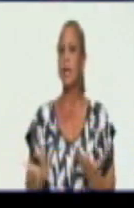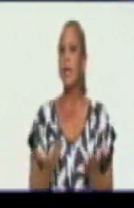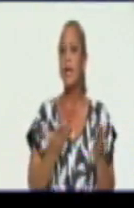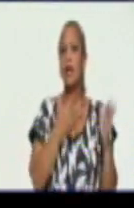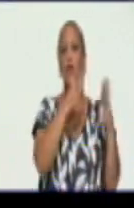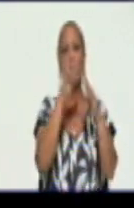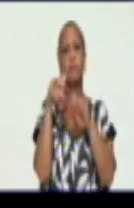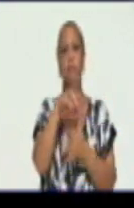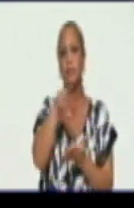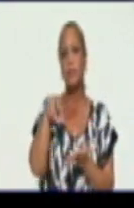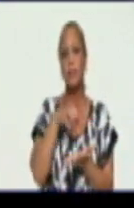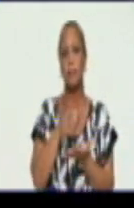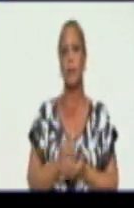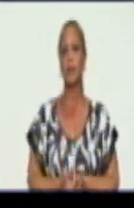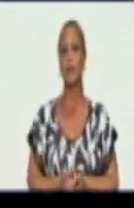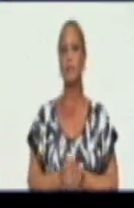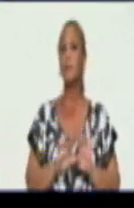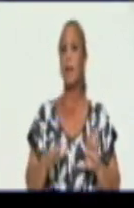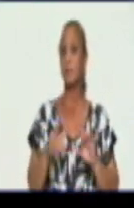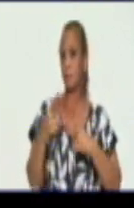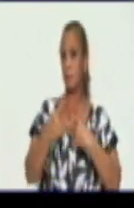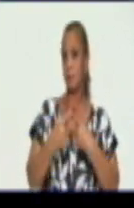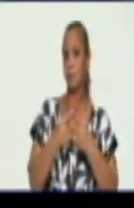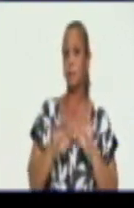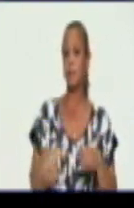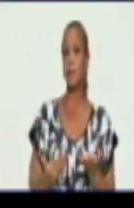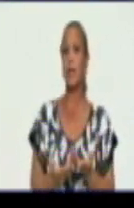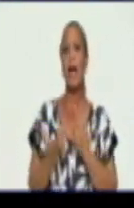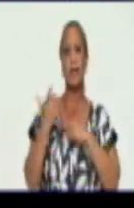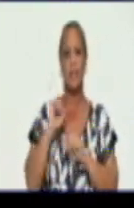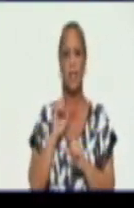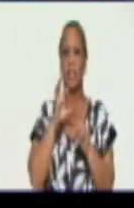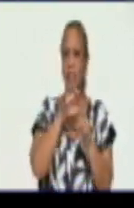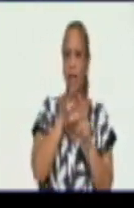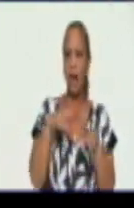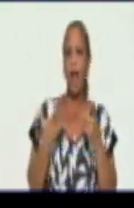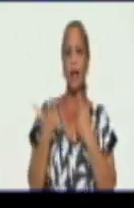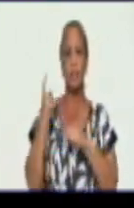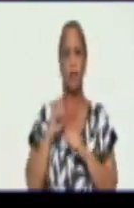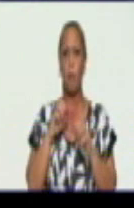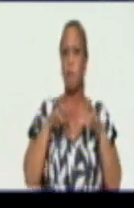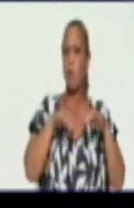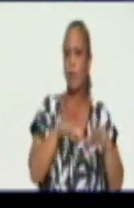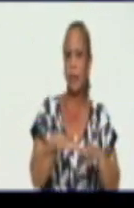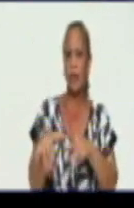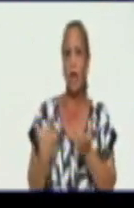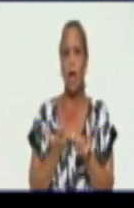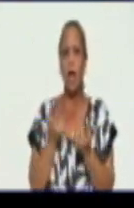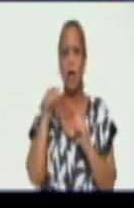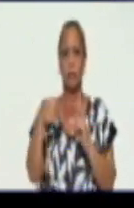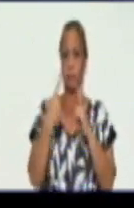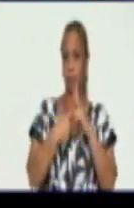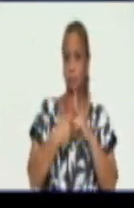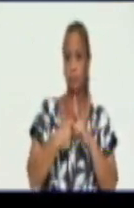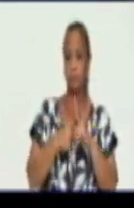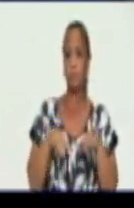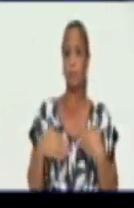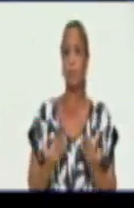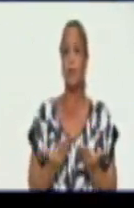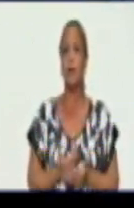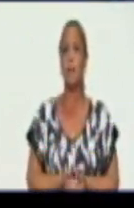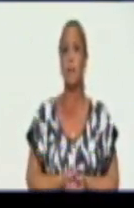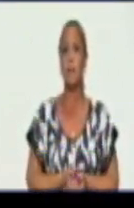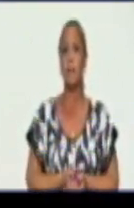están cerca y un el ayer incluso criticar una movilidad que hubo el páramo desacertada aquí las cosas que